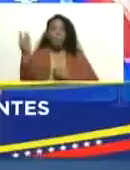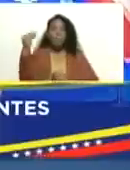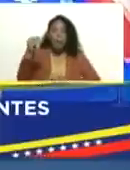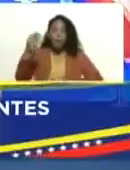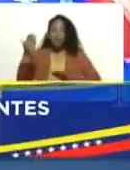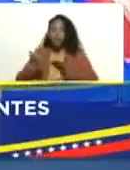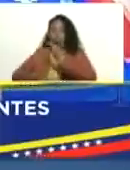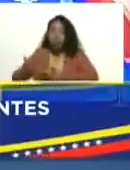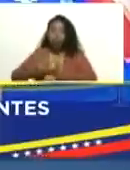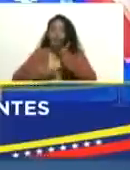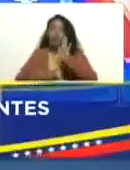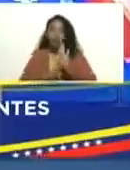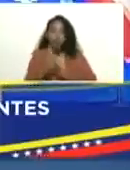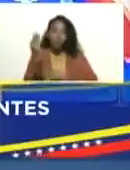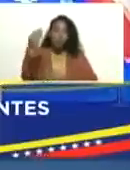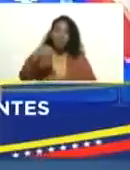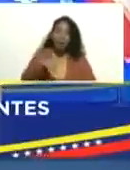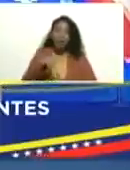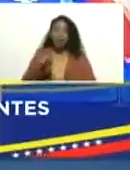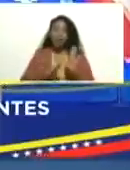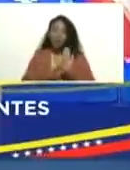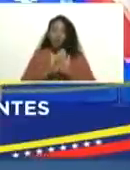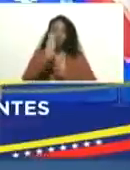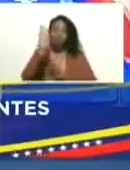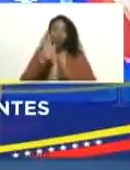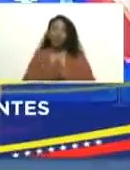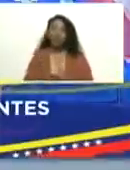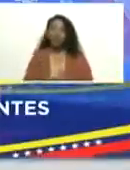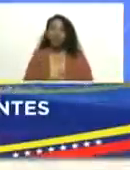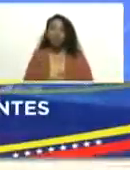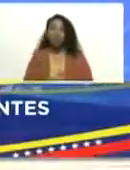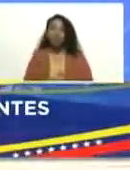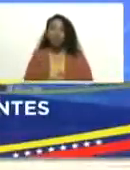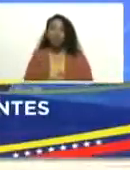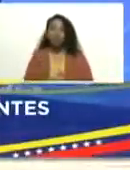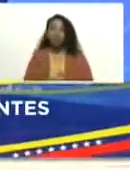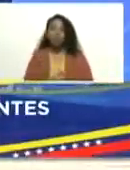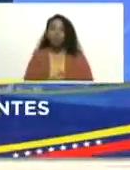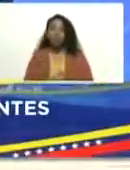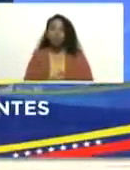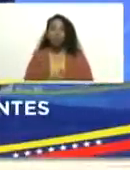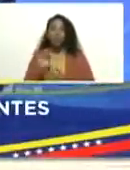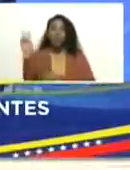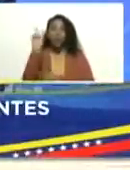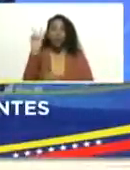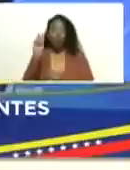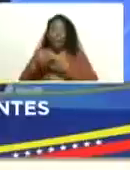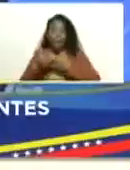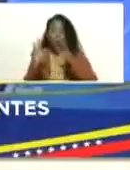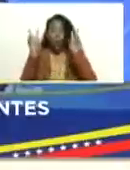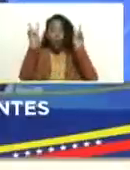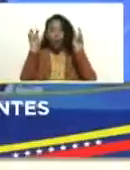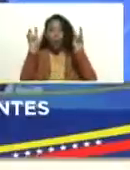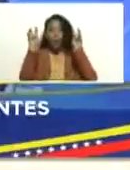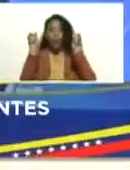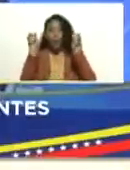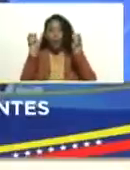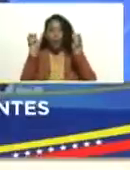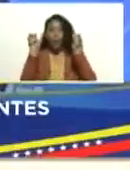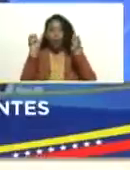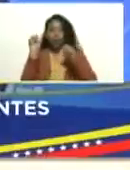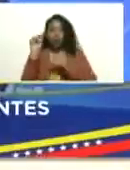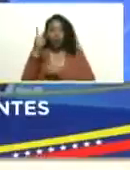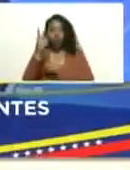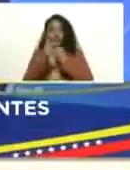científicos están trabajando juntos. Venezuela inauguró el primer parque